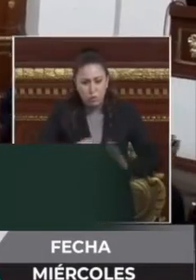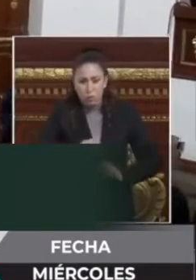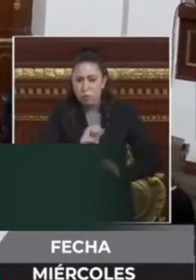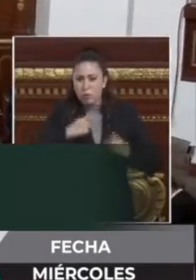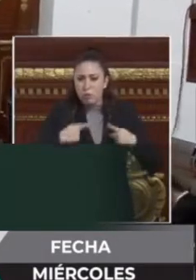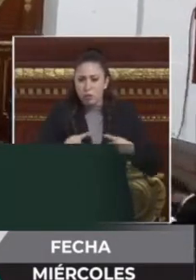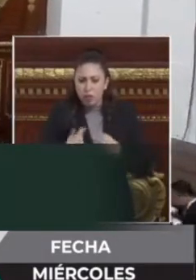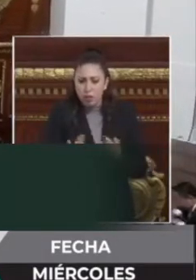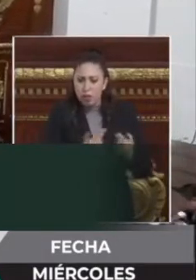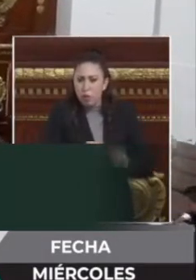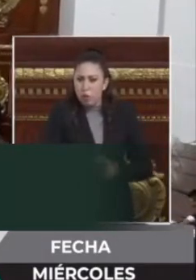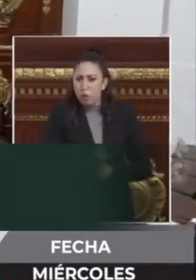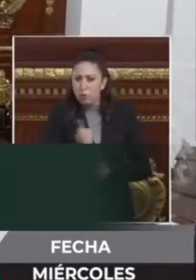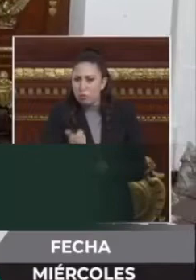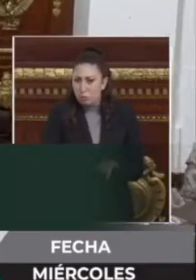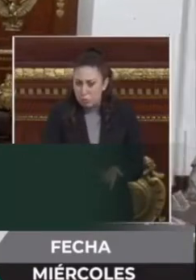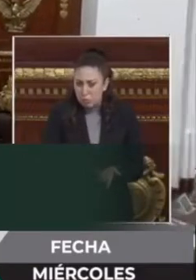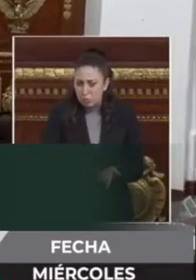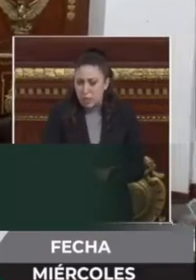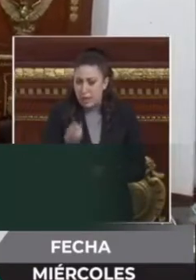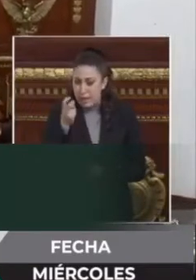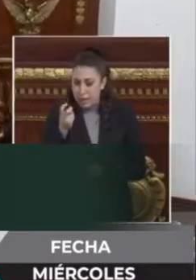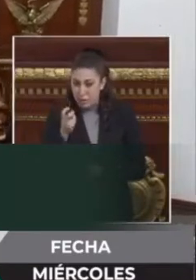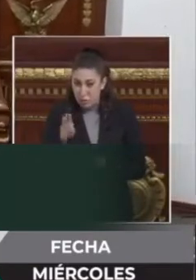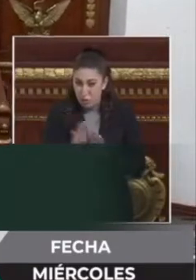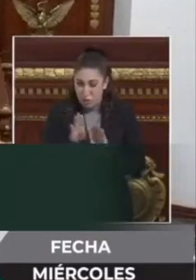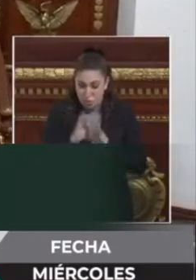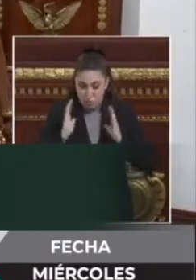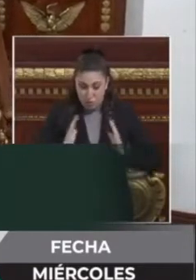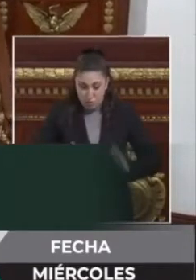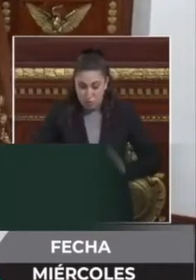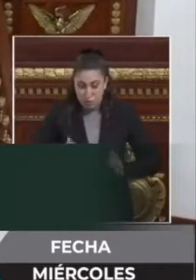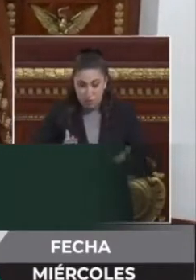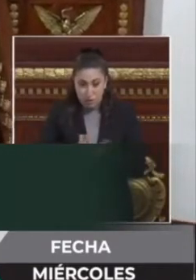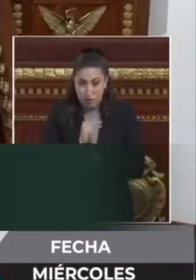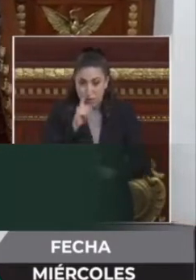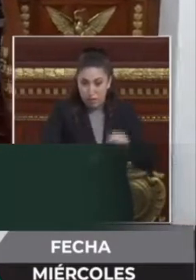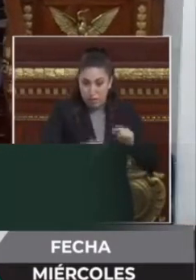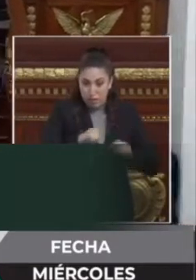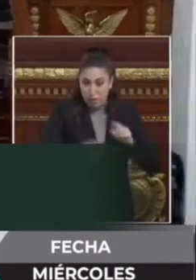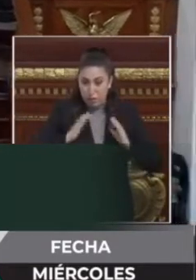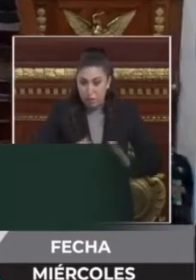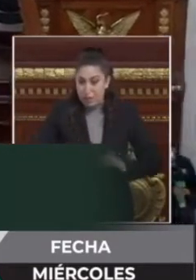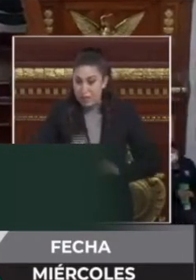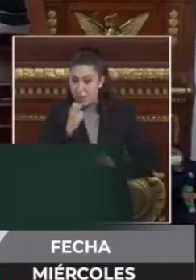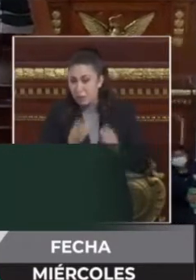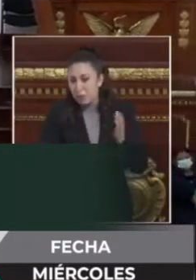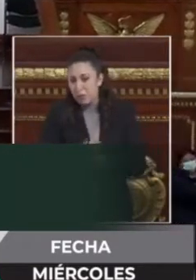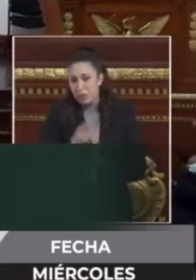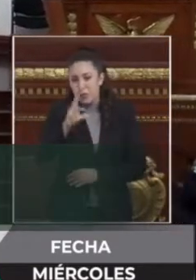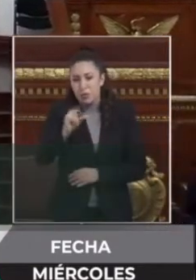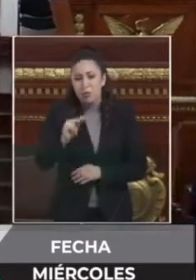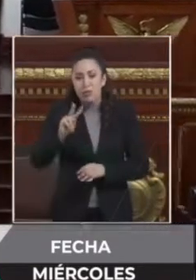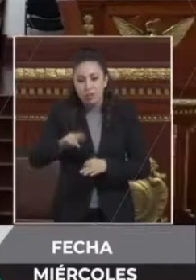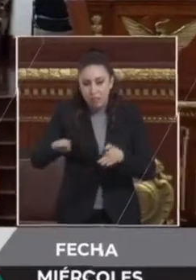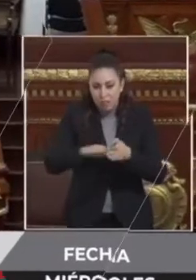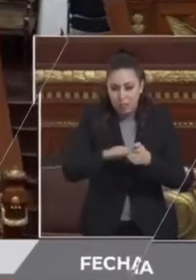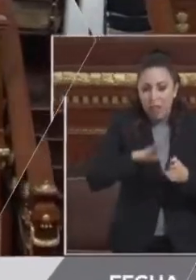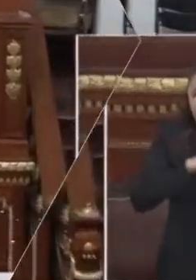el estado de los panteones en sus respectivas demarcaciones territoriales y el cumplimiento de la normatividad